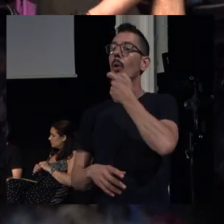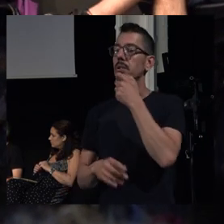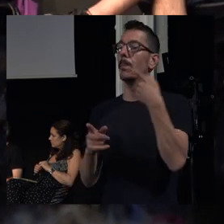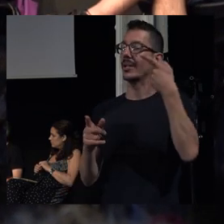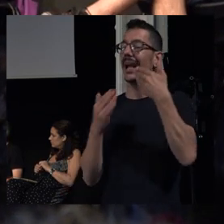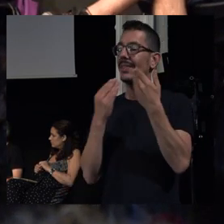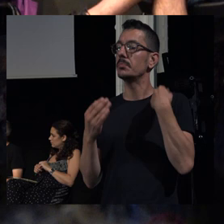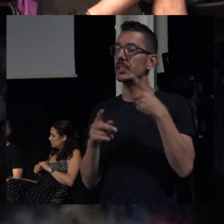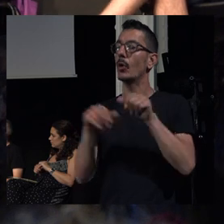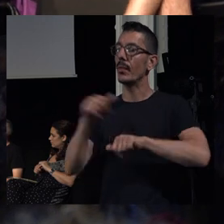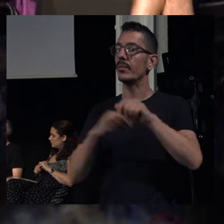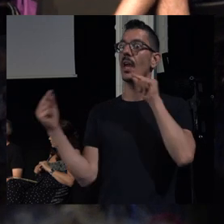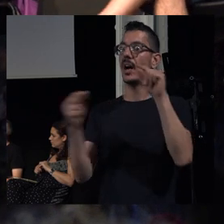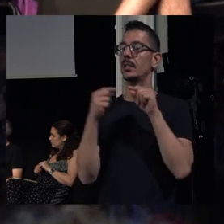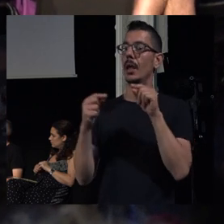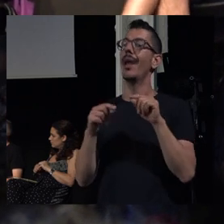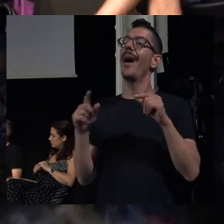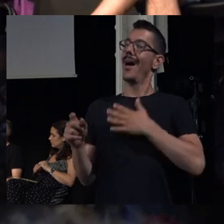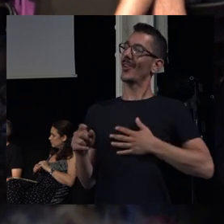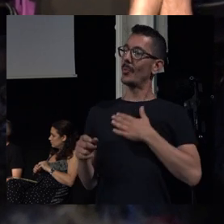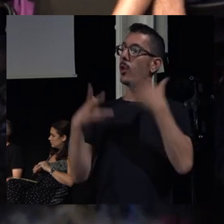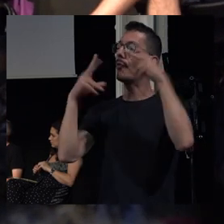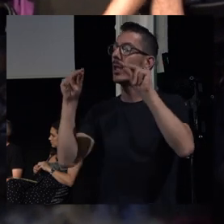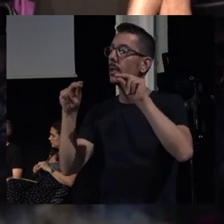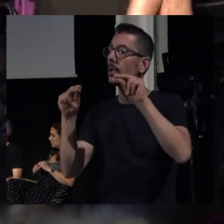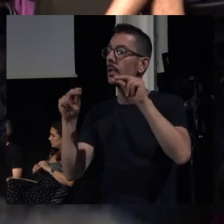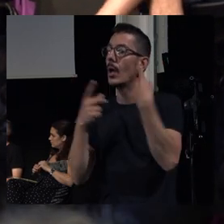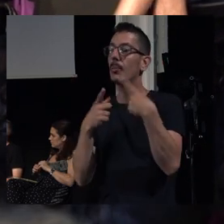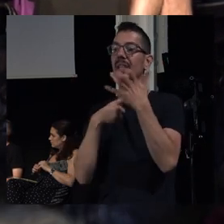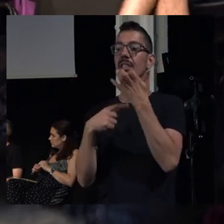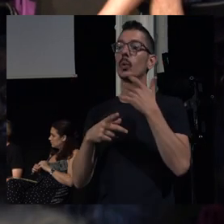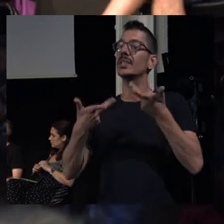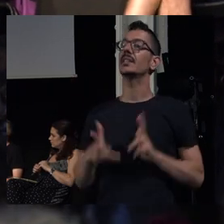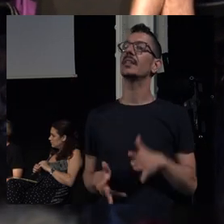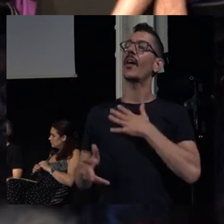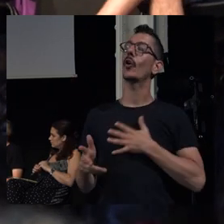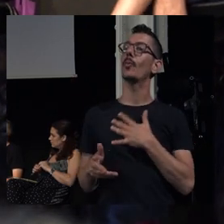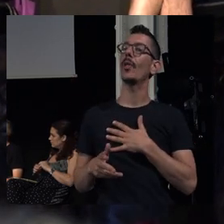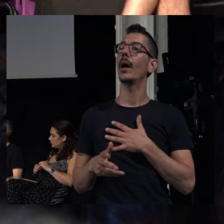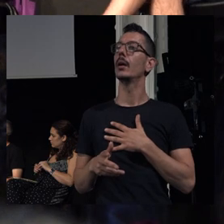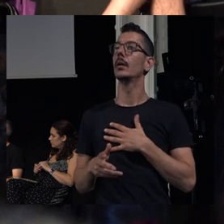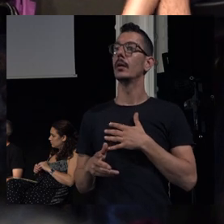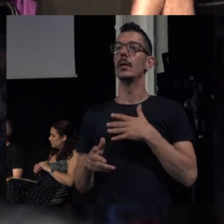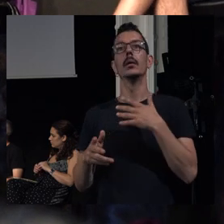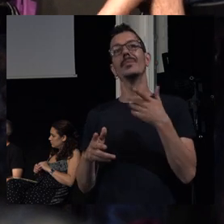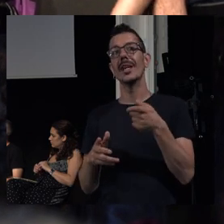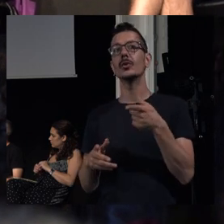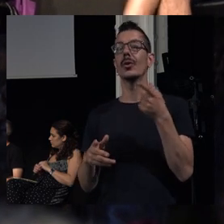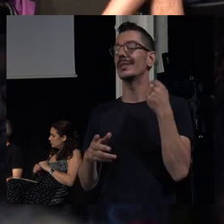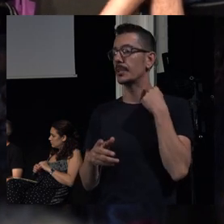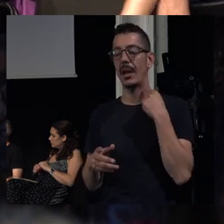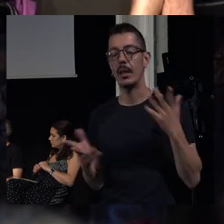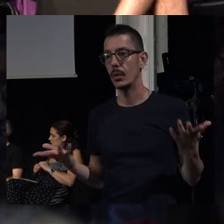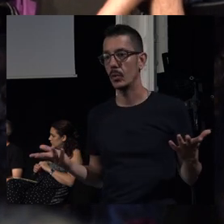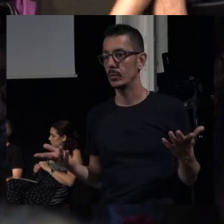tan blanquitas, o sea, no estemos tan cómodas en estos espacios porque perdemos todas, es decir, la racialización no solo habla de las mujeres racializadas,